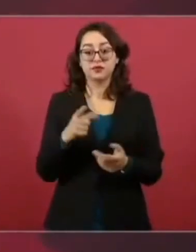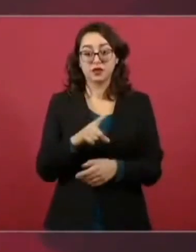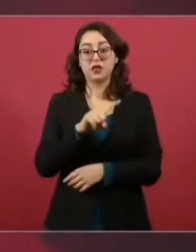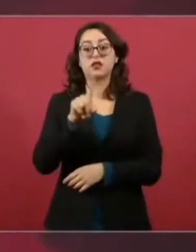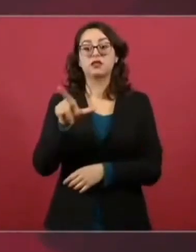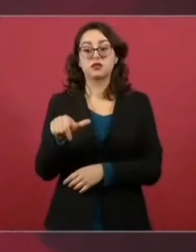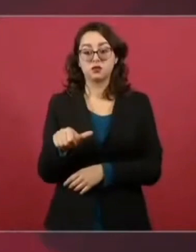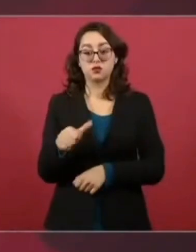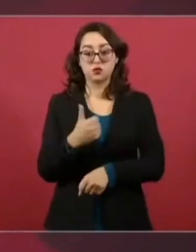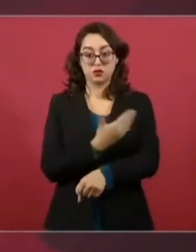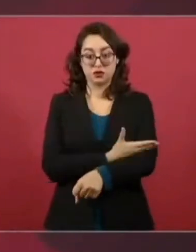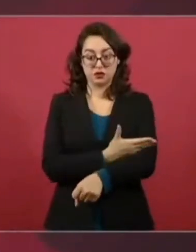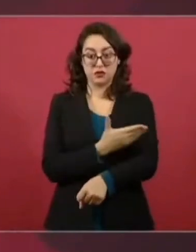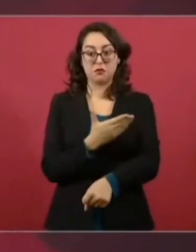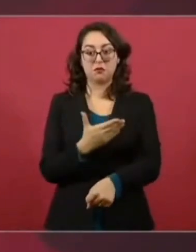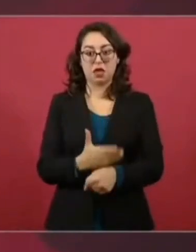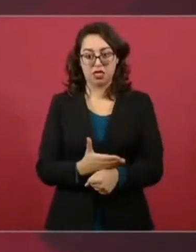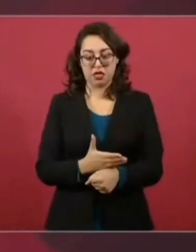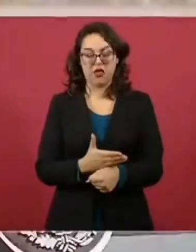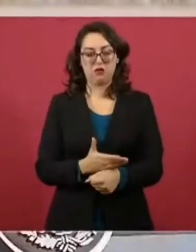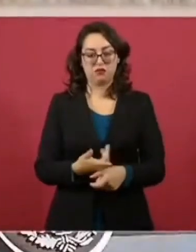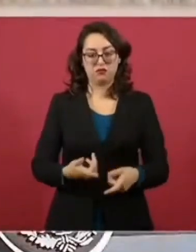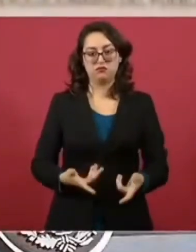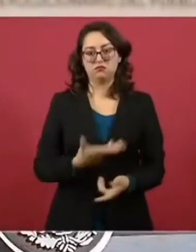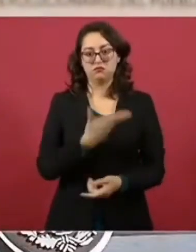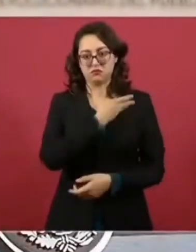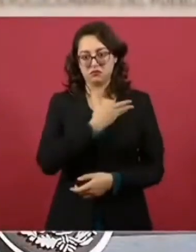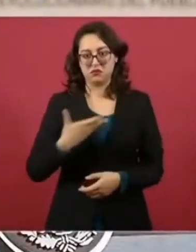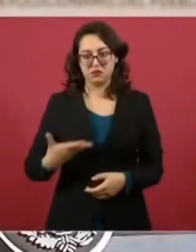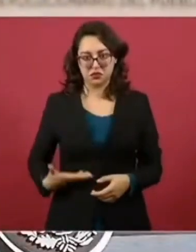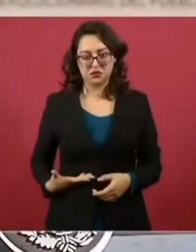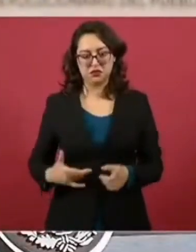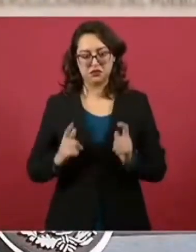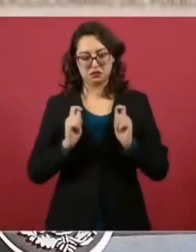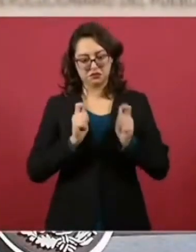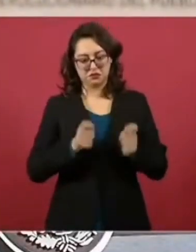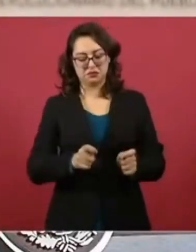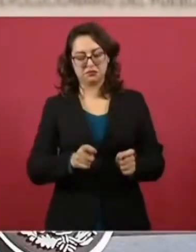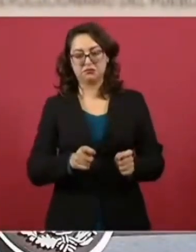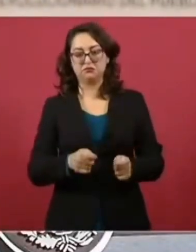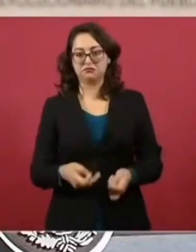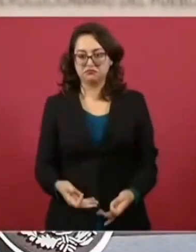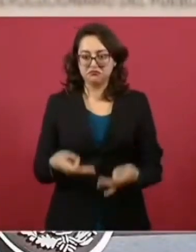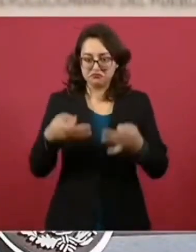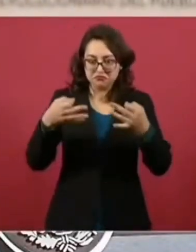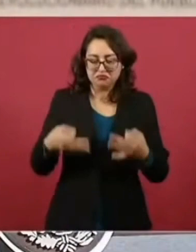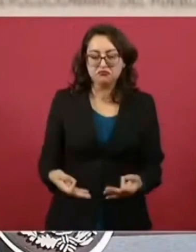llega Madero, que era un hombre bueno, pero además